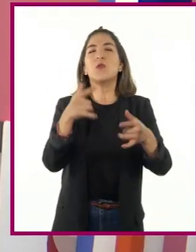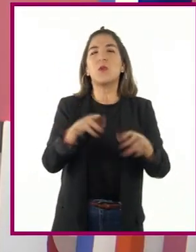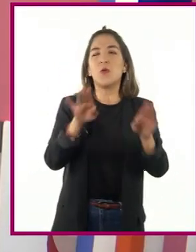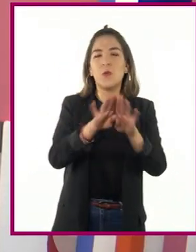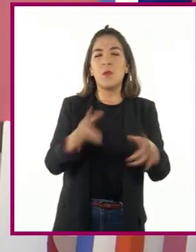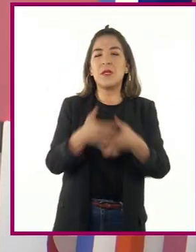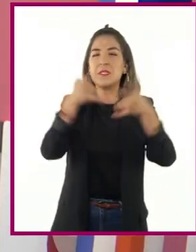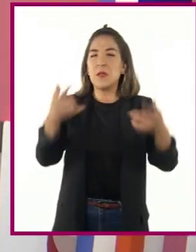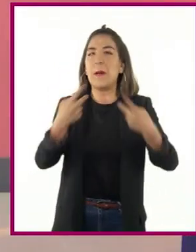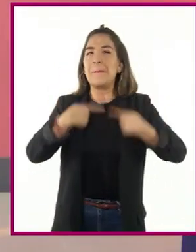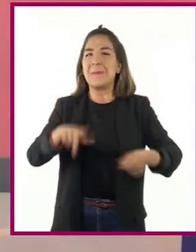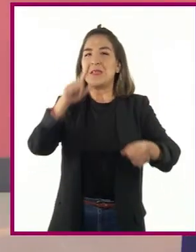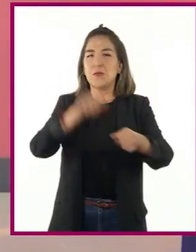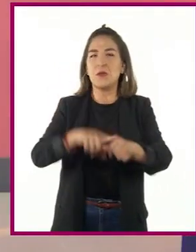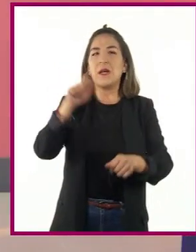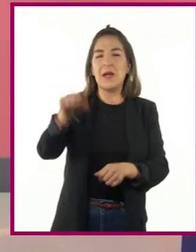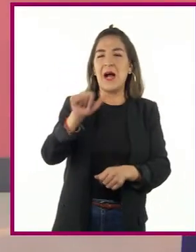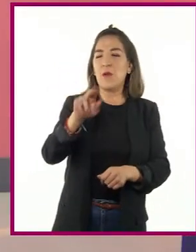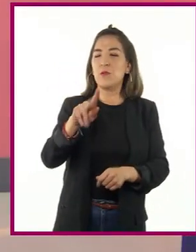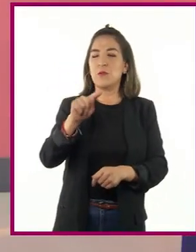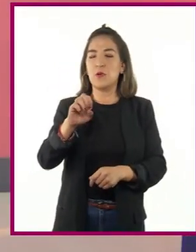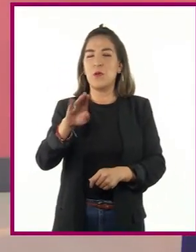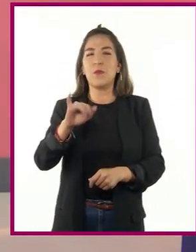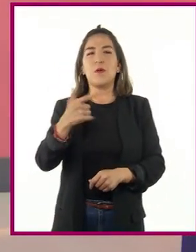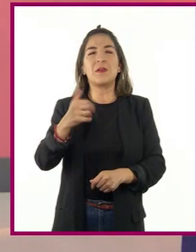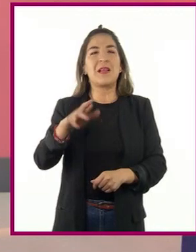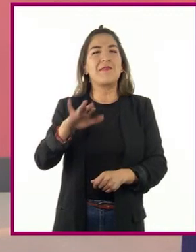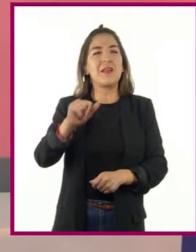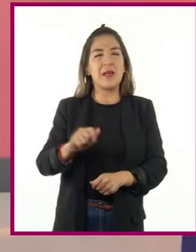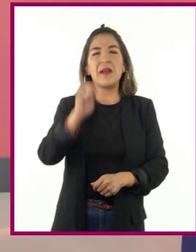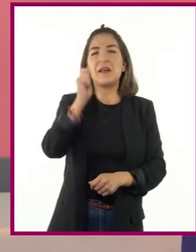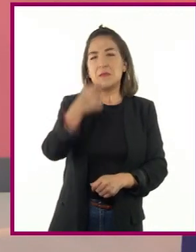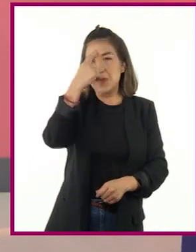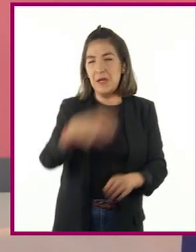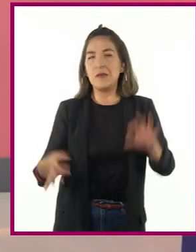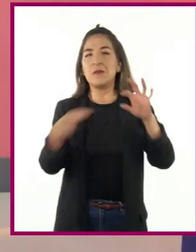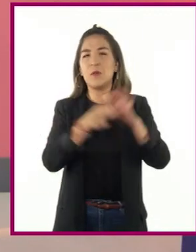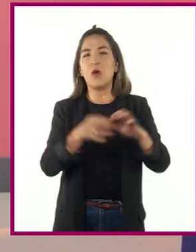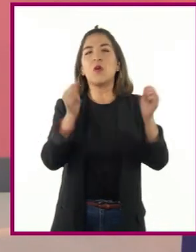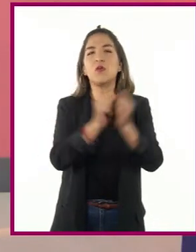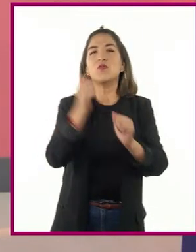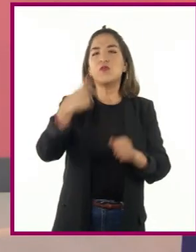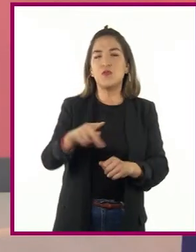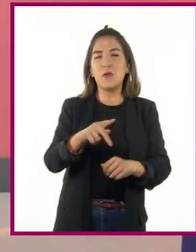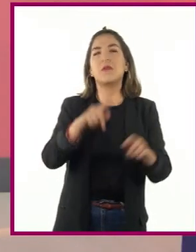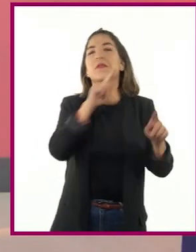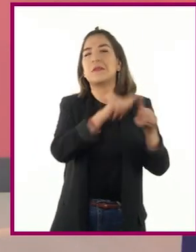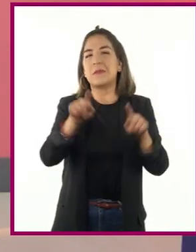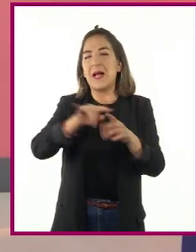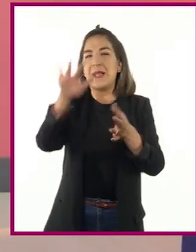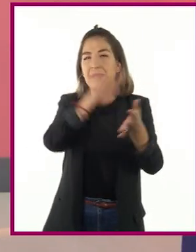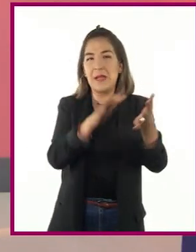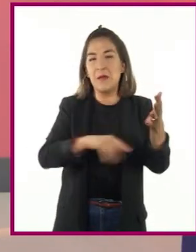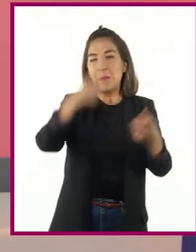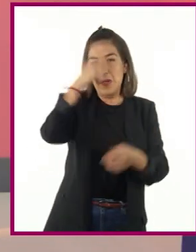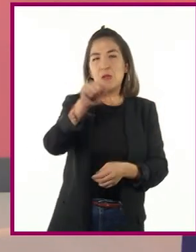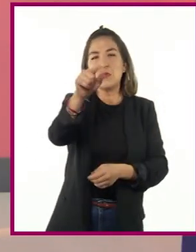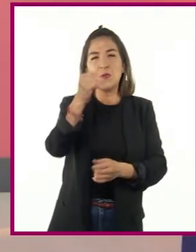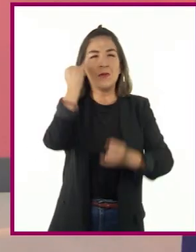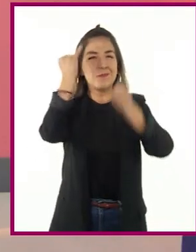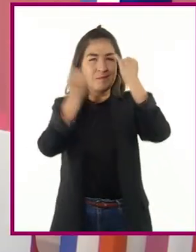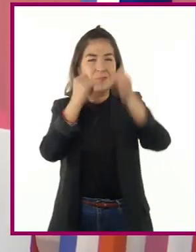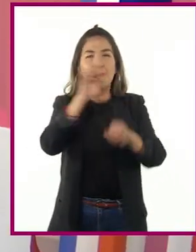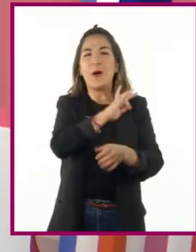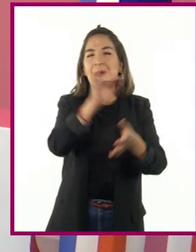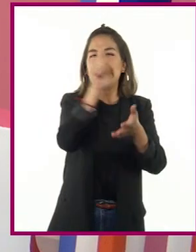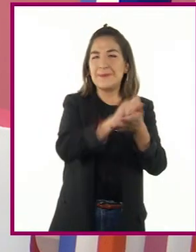La lectura cuidadosa y el análisis de textos autobiográficos hará que se familiaricen con el género y sean capaces de construir sus propias